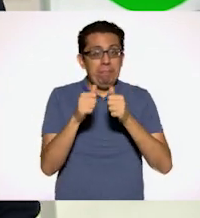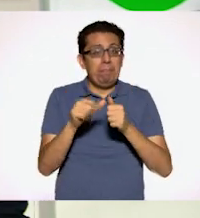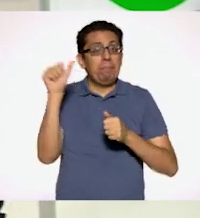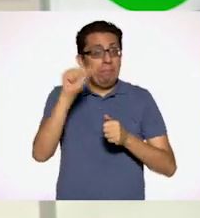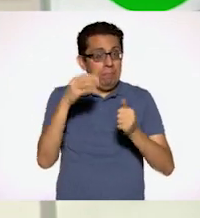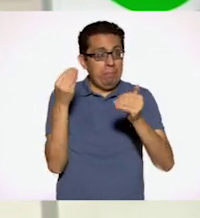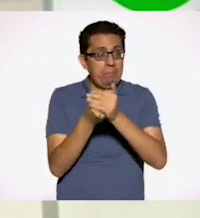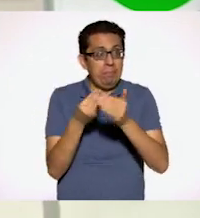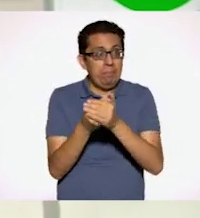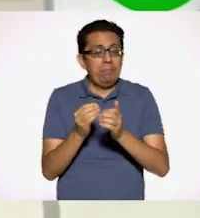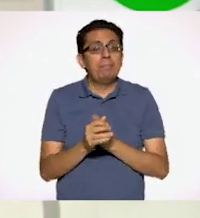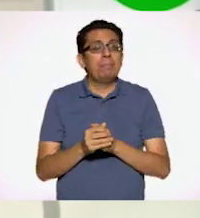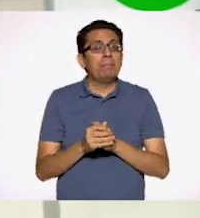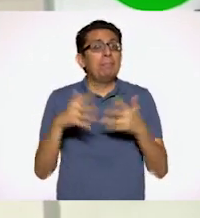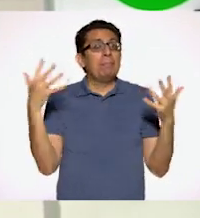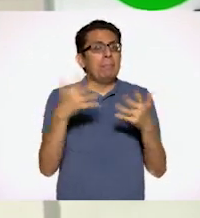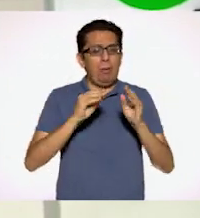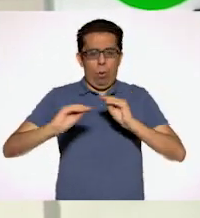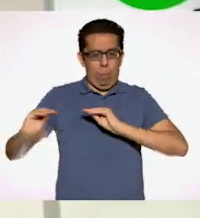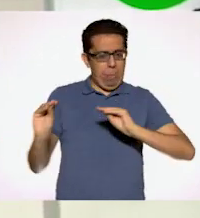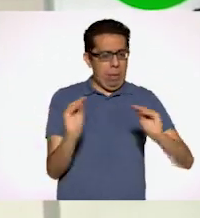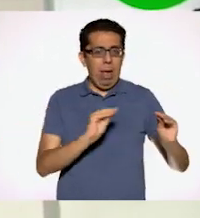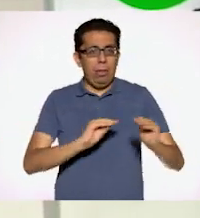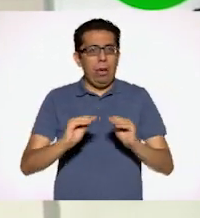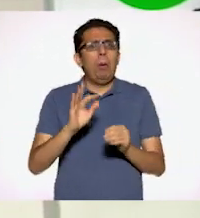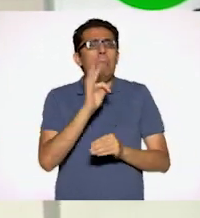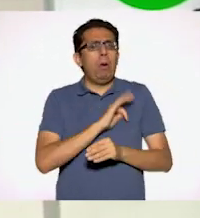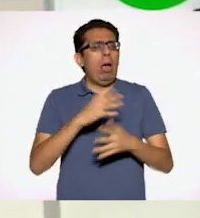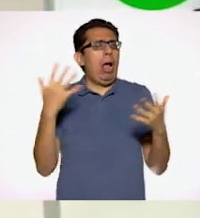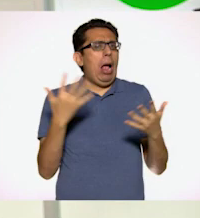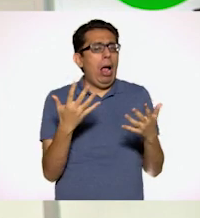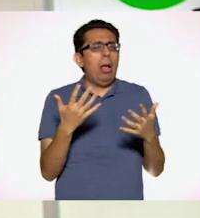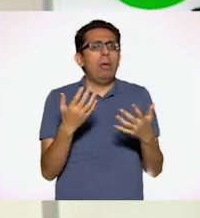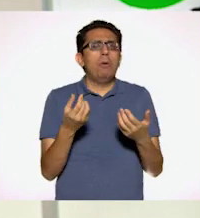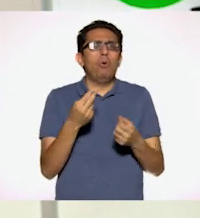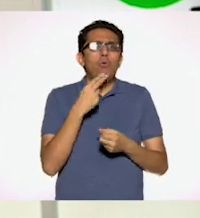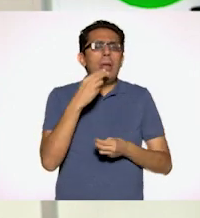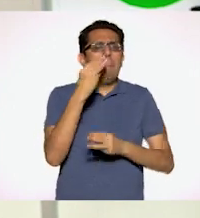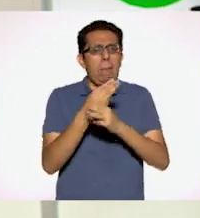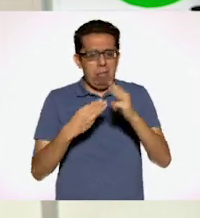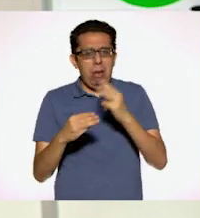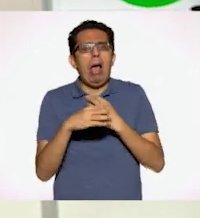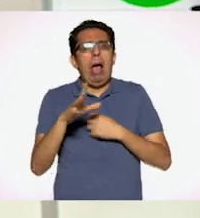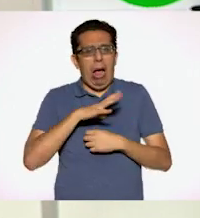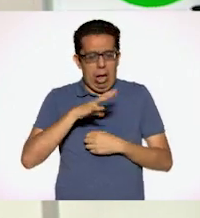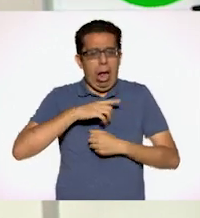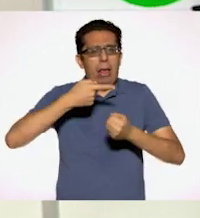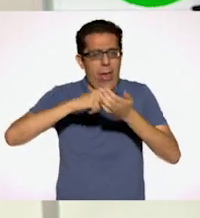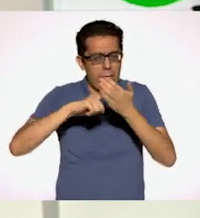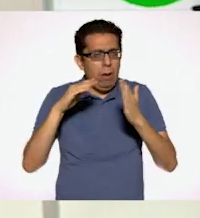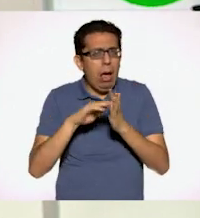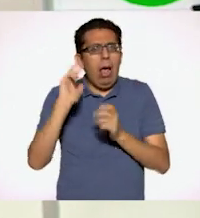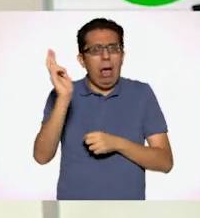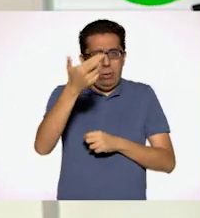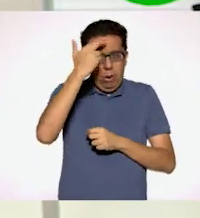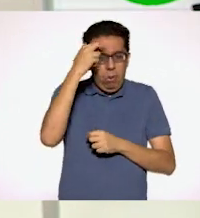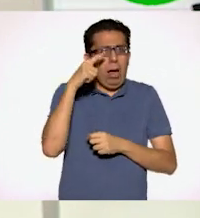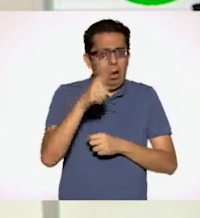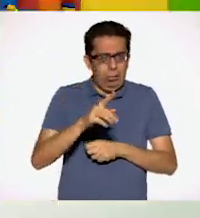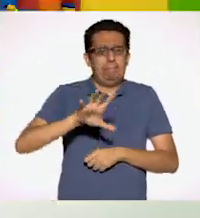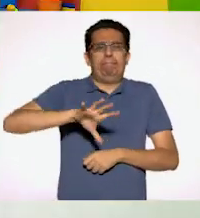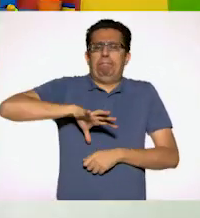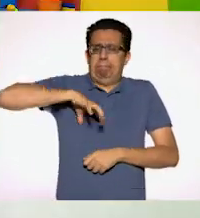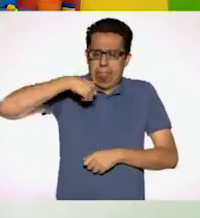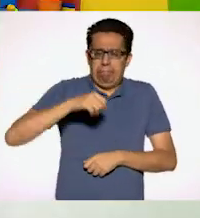sesión del día de hoy haremos movimientos que podemos realizar utilizando materiales que tenemos en casa. Recuerda realizar tu mayor